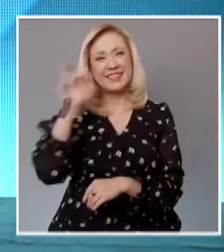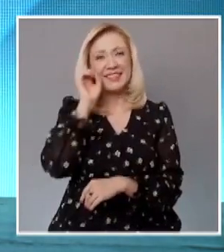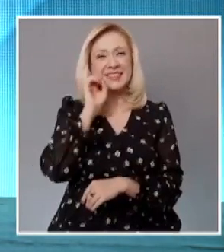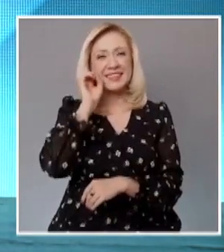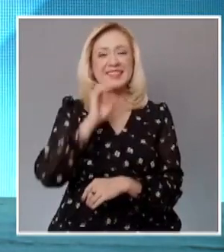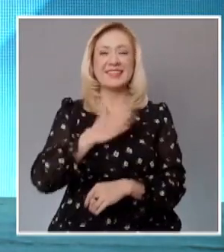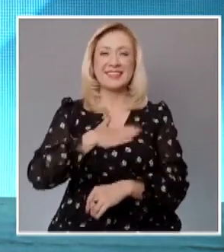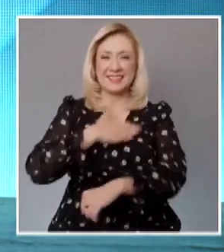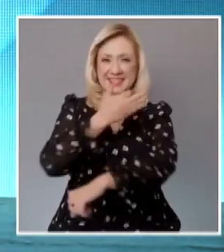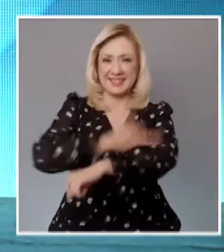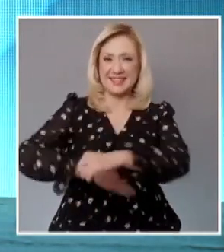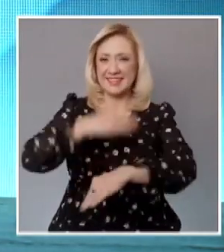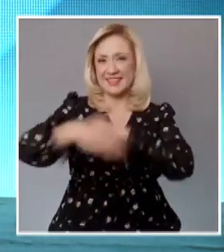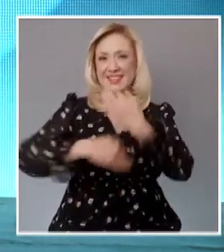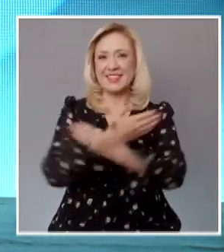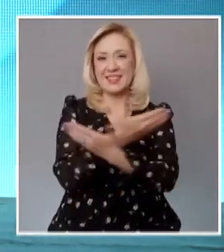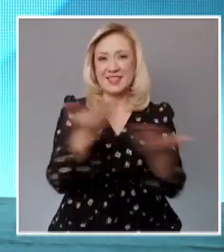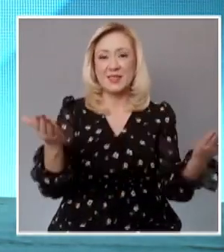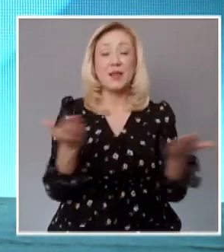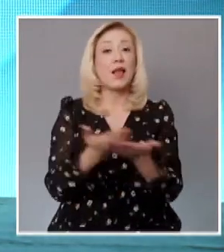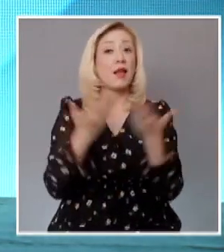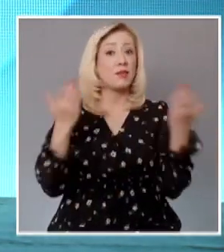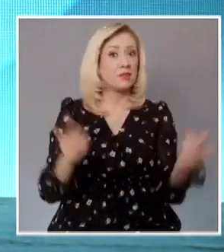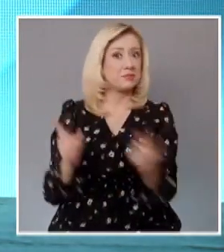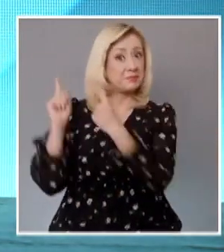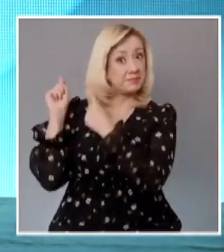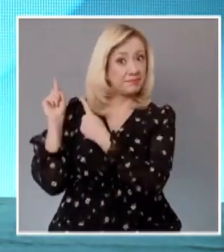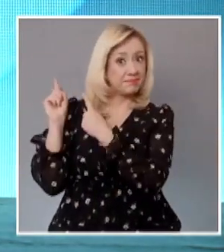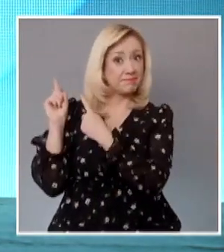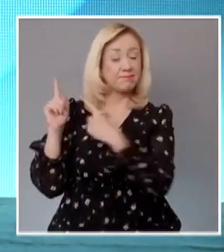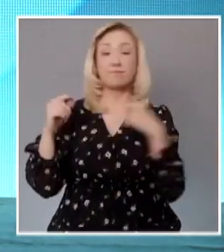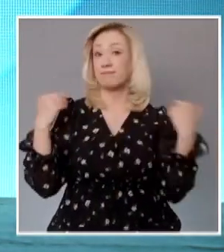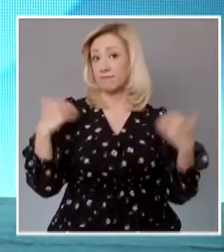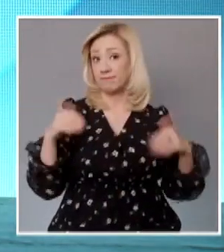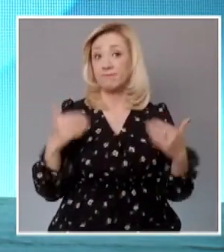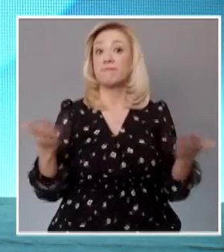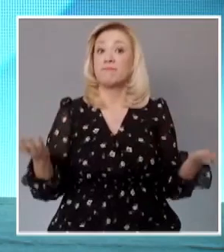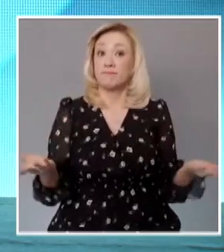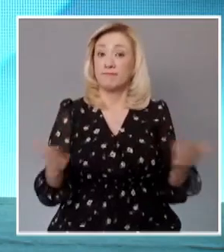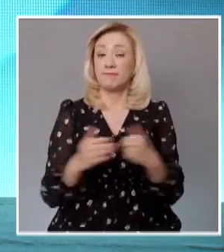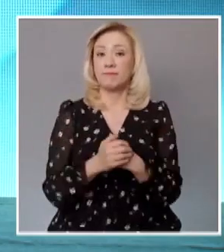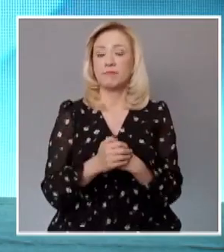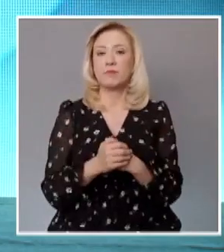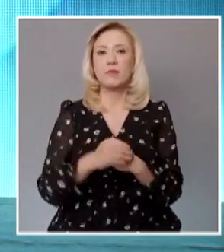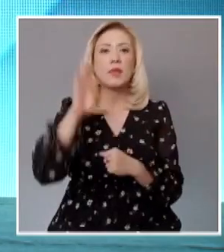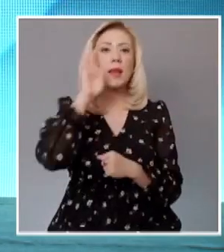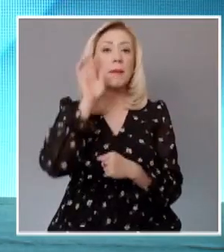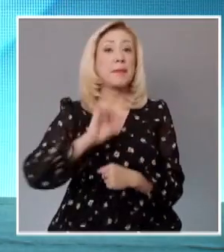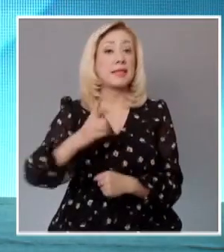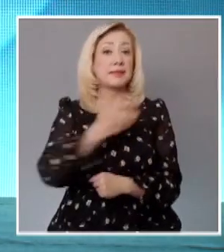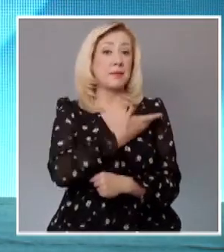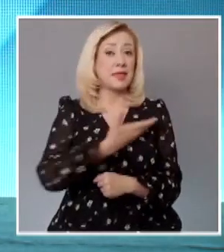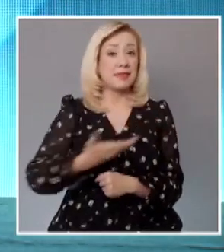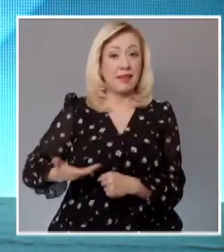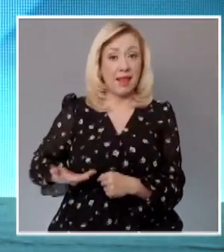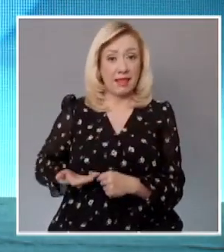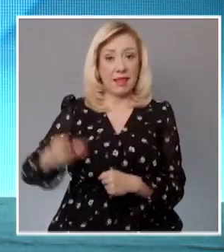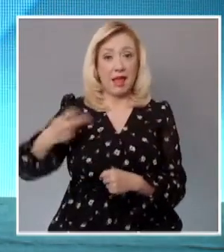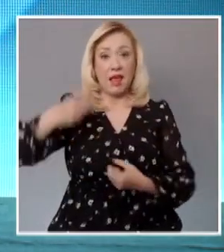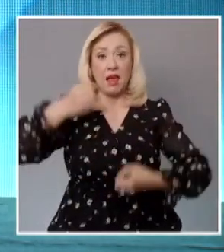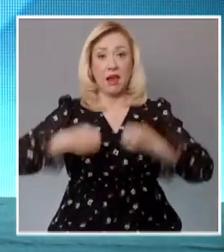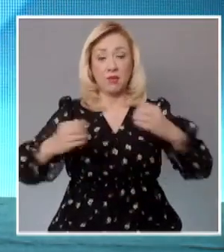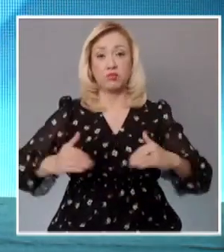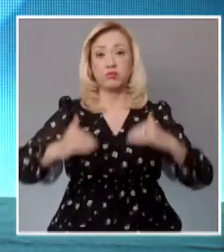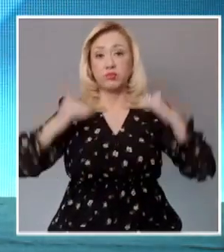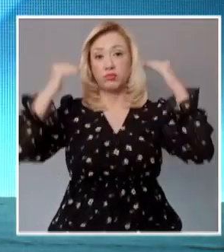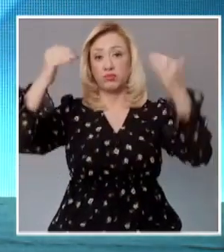para todos. Vámonos con toda la información. Y es que la ministra presidenta Norma Lucía Piña Hernández